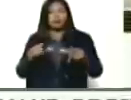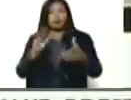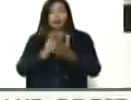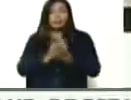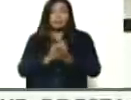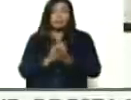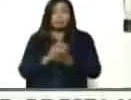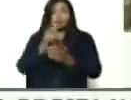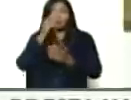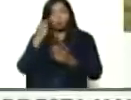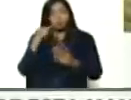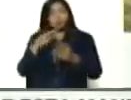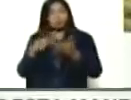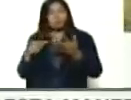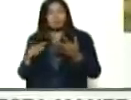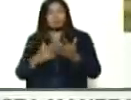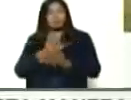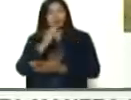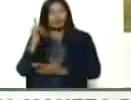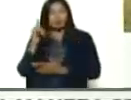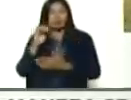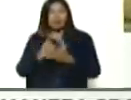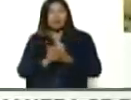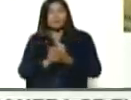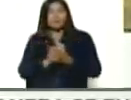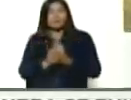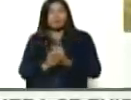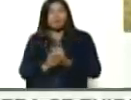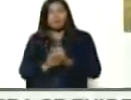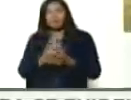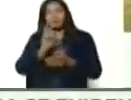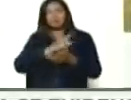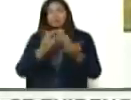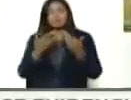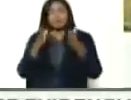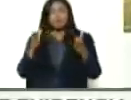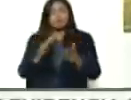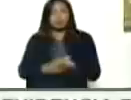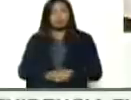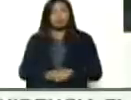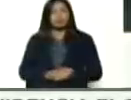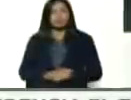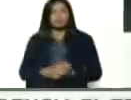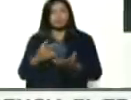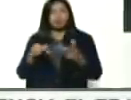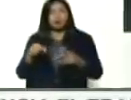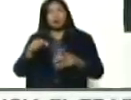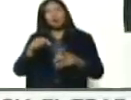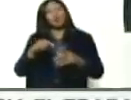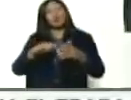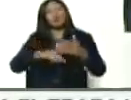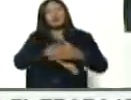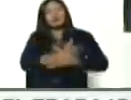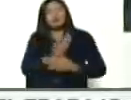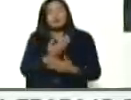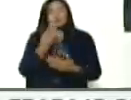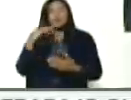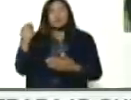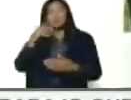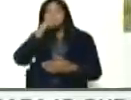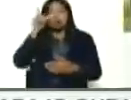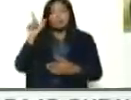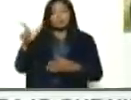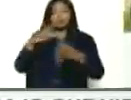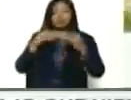sembrando los distintos árboles compañeros del poder popular compañeros del sector universitario compañeros de la juventud del partido